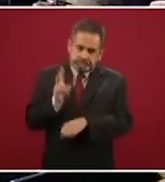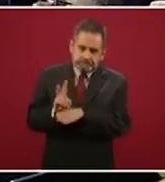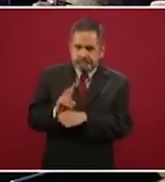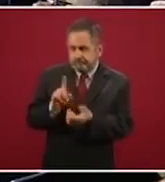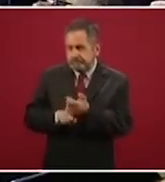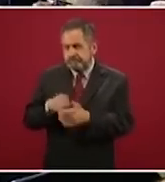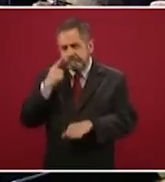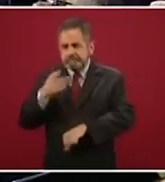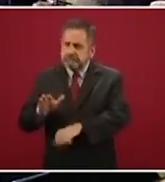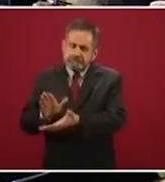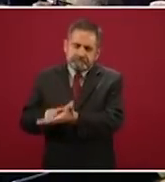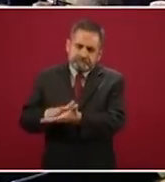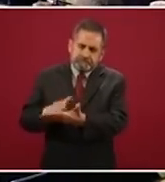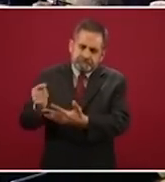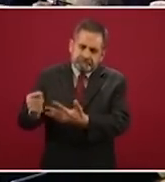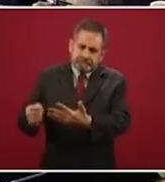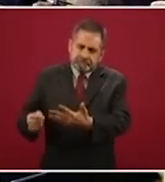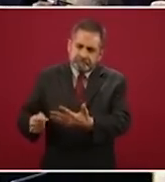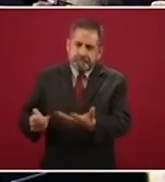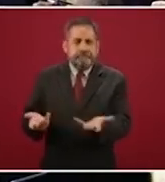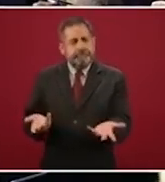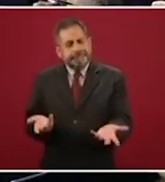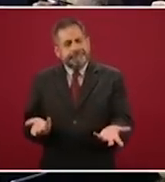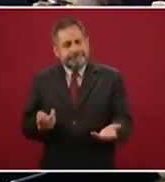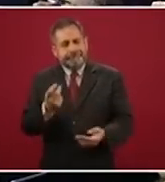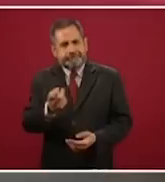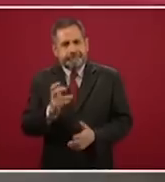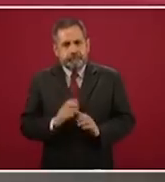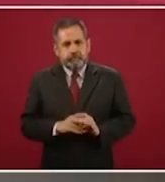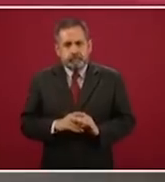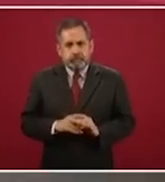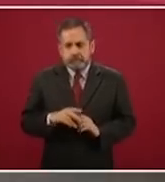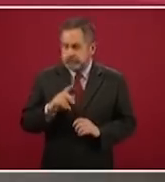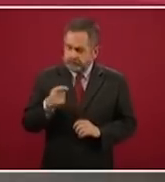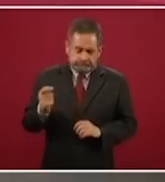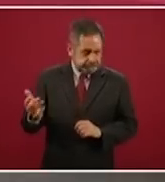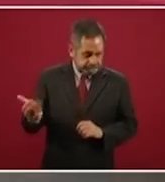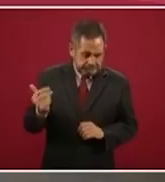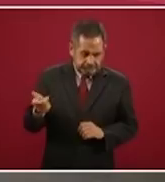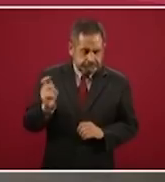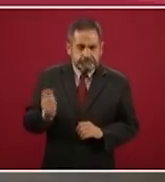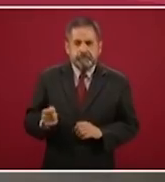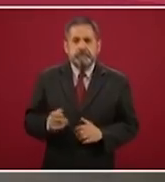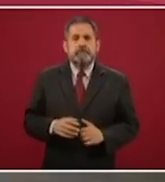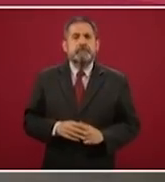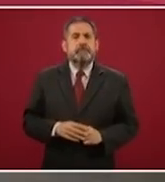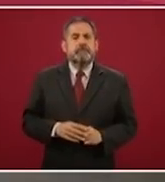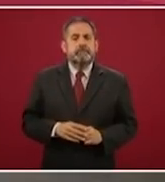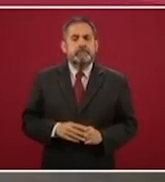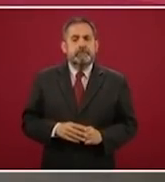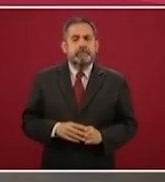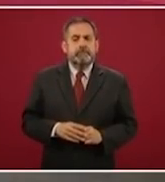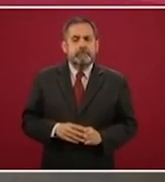vigilados, entonces sí se les va a